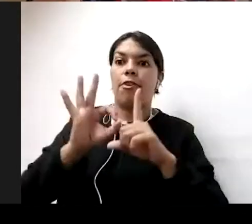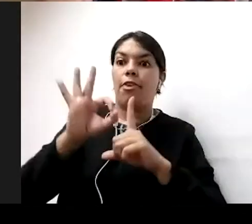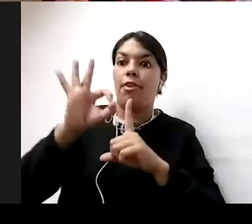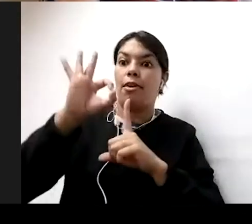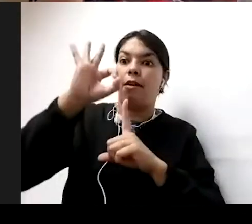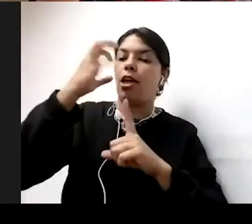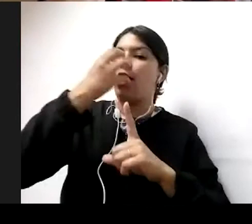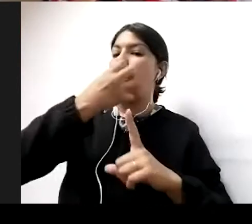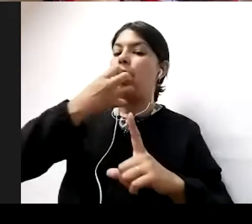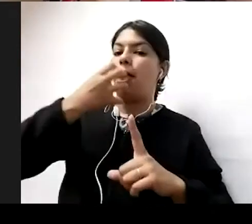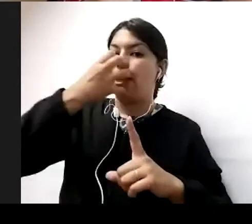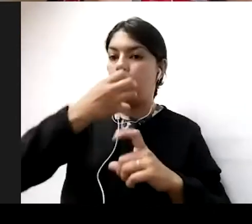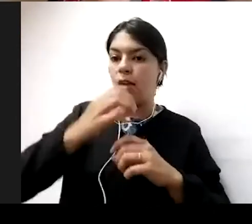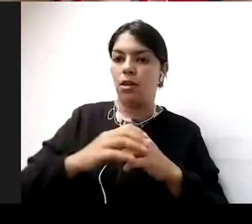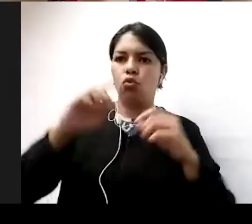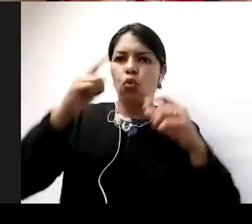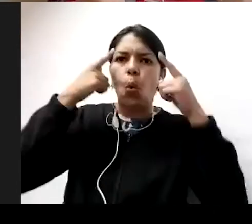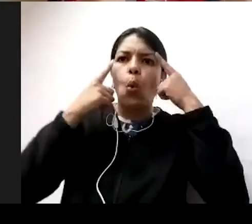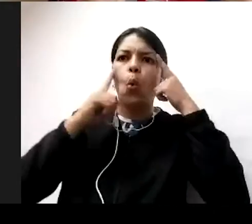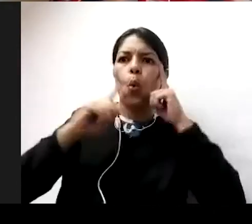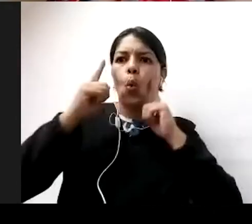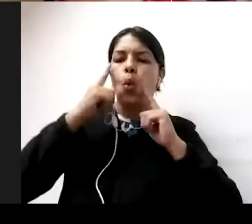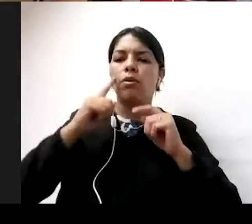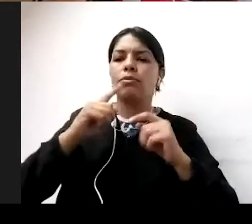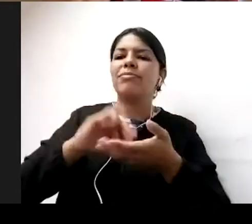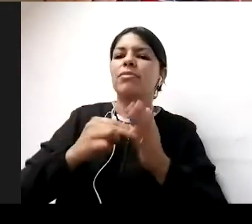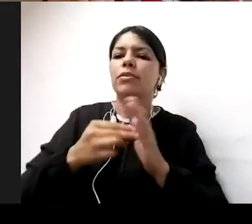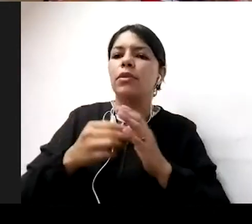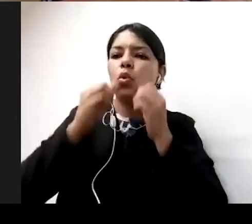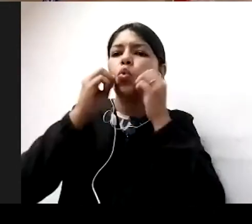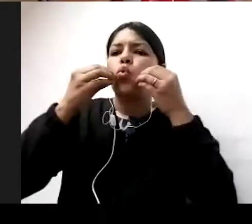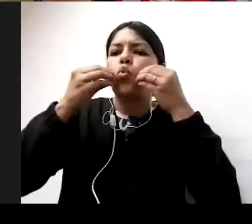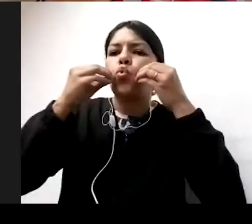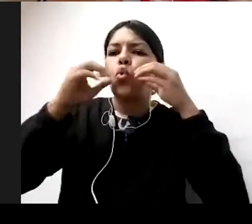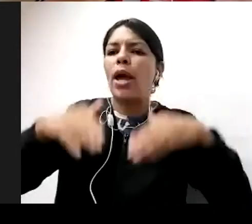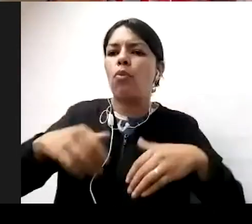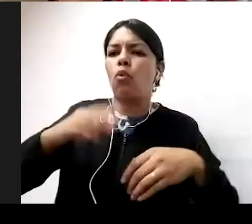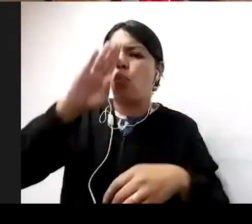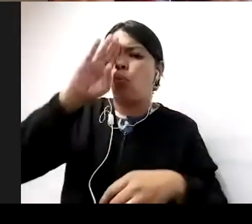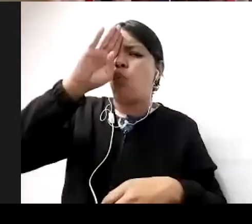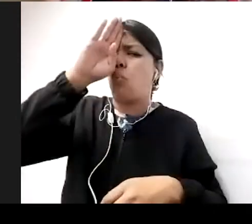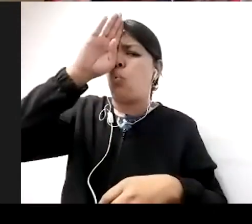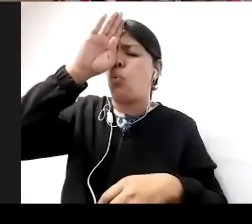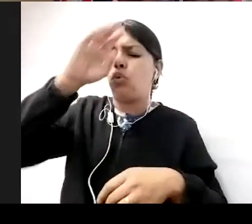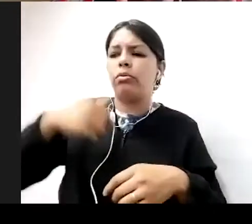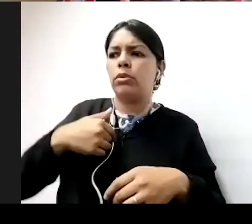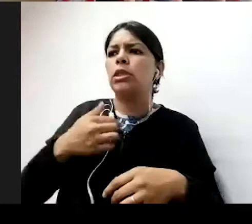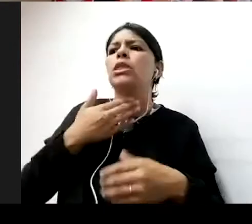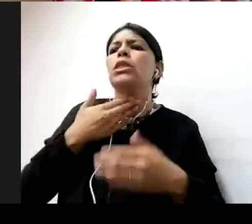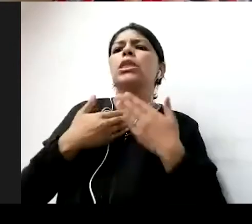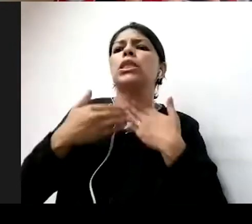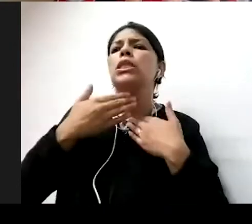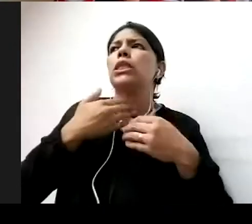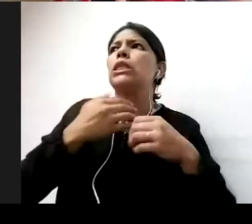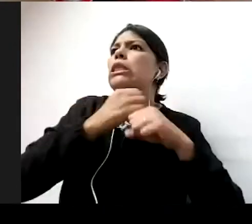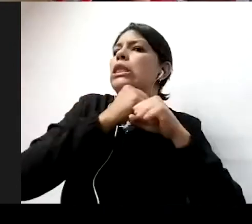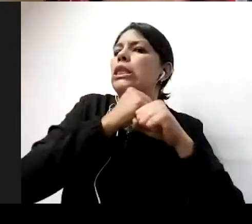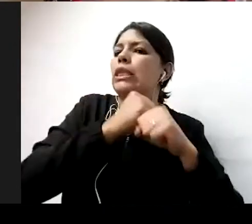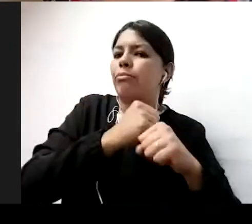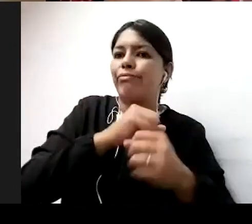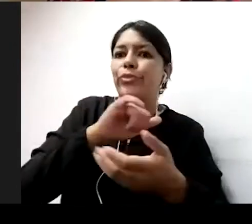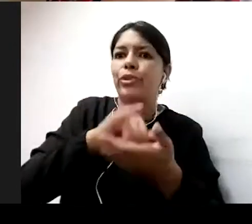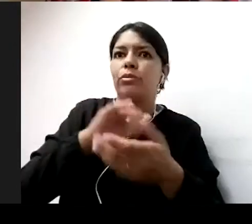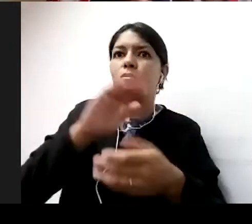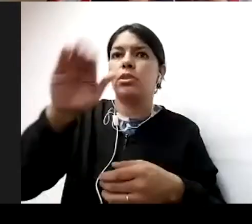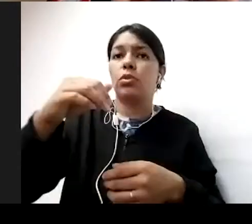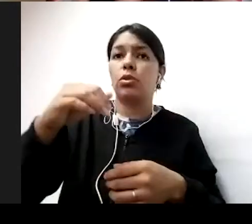a la persona que vuelva a consumir esa sustancia. Por eso después de un tiempo se vuelve tan difícil dejar de consumir, porque